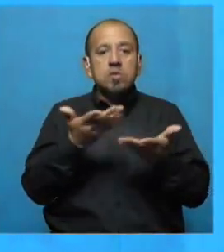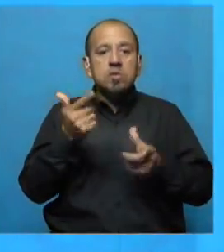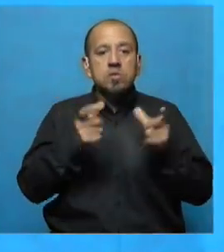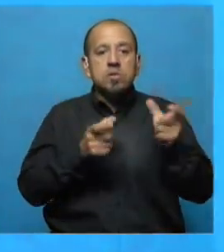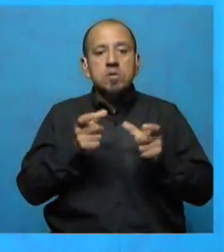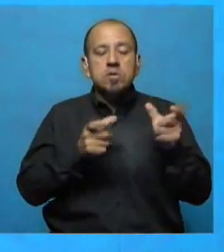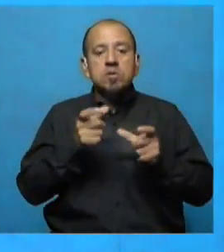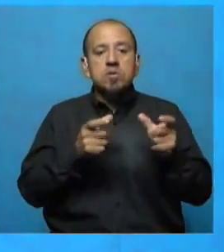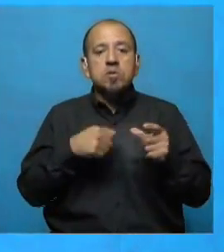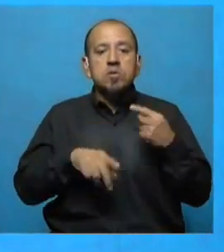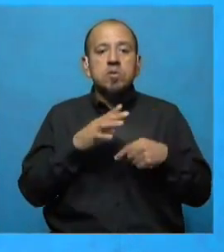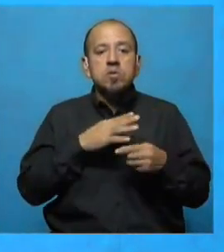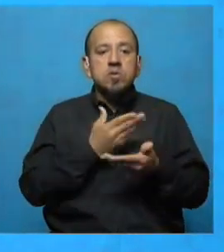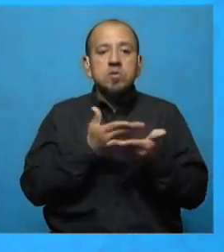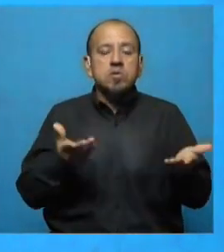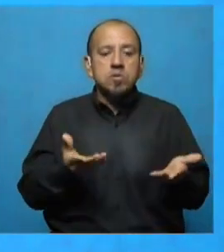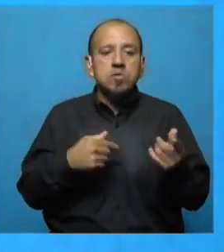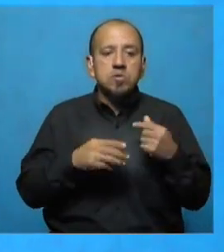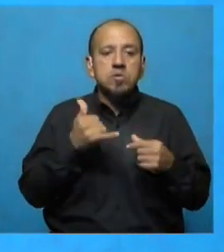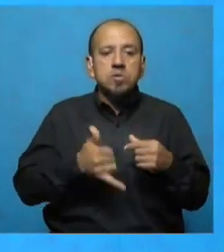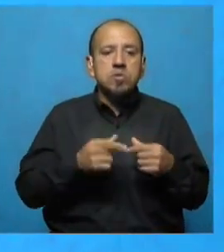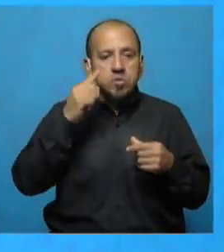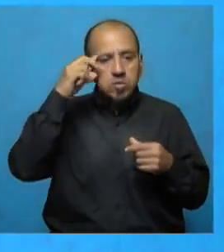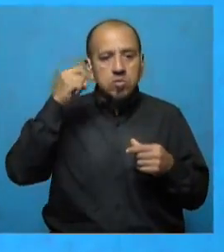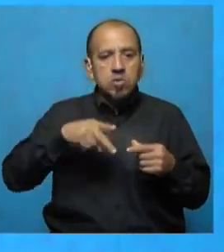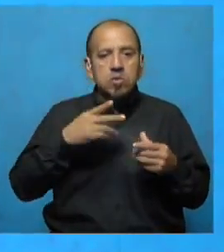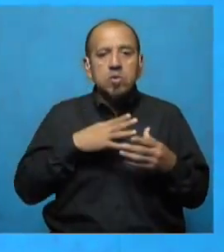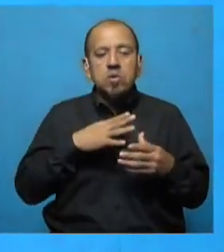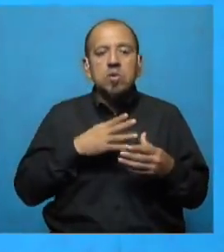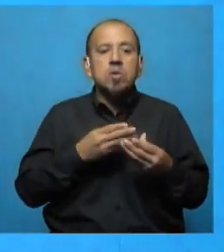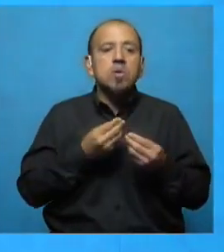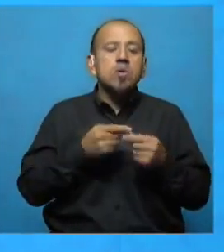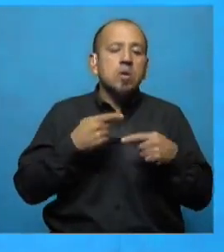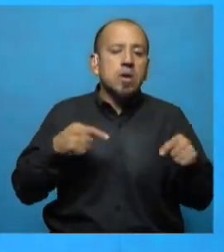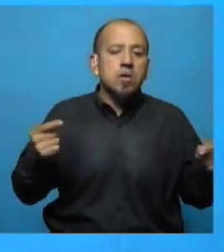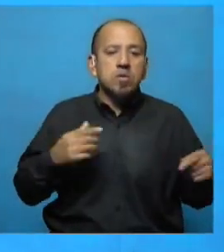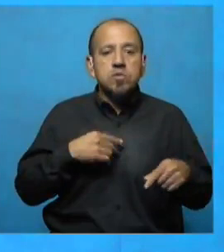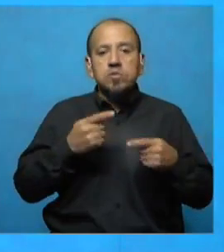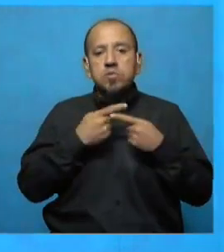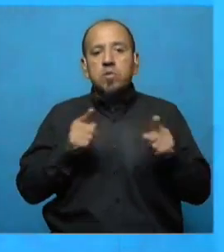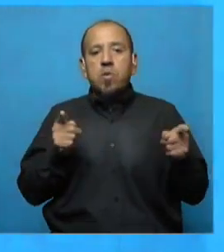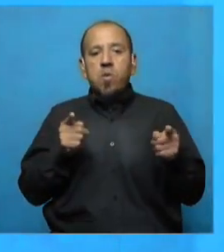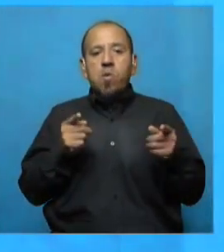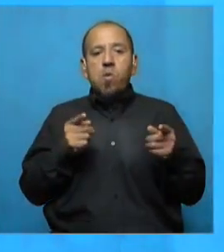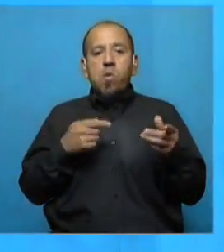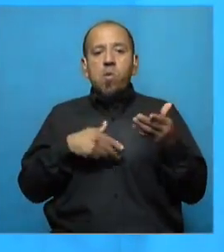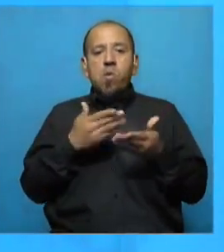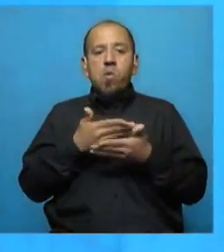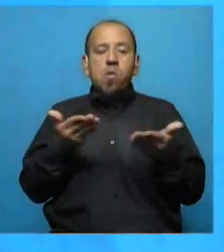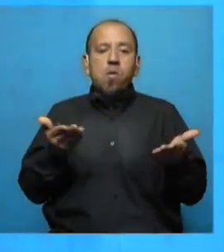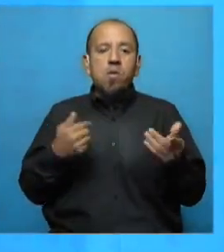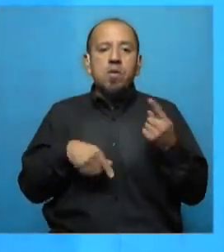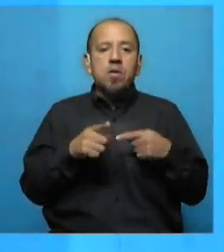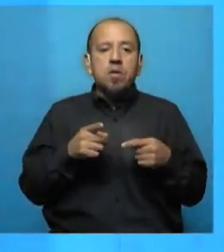la que vos trabajas todos los días o viviste los días vos tenés que tener una opinión tenés que tener una sustancia es lo único que te diferencia de un de cualquier cosa o sea